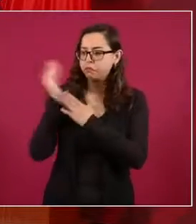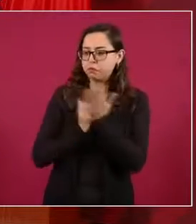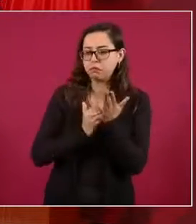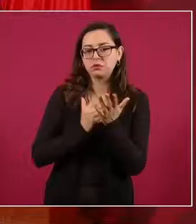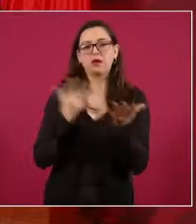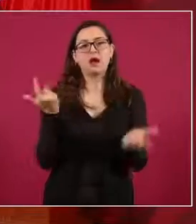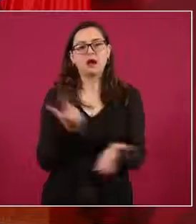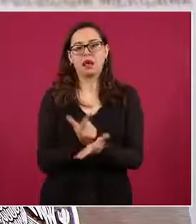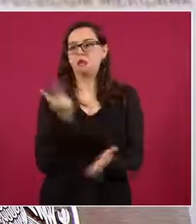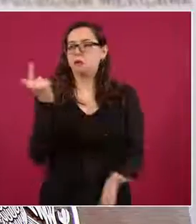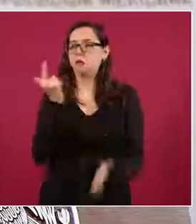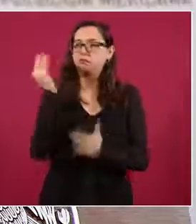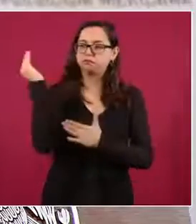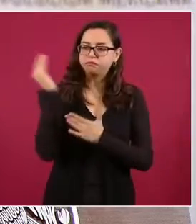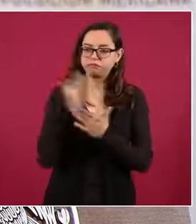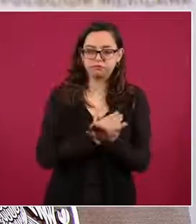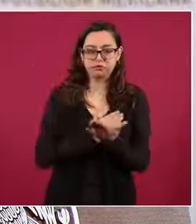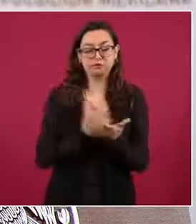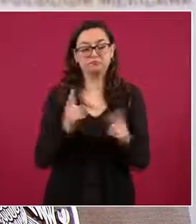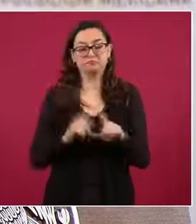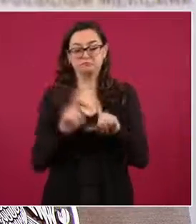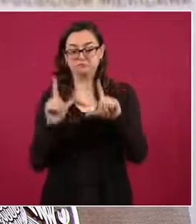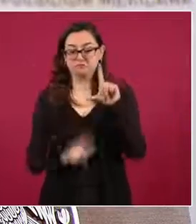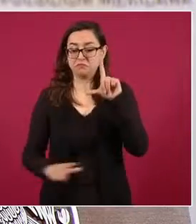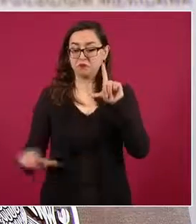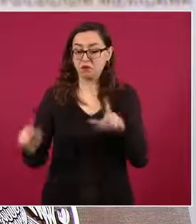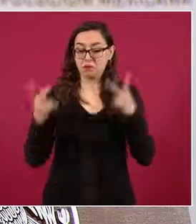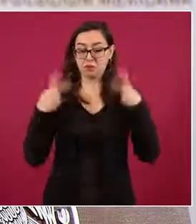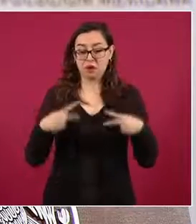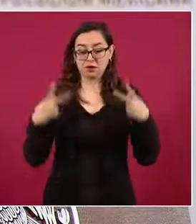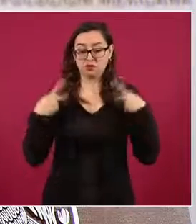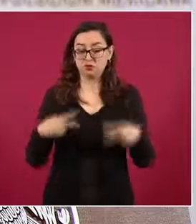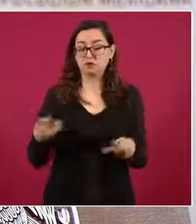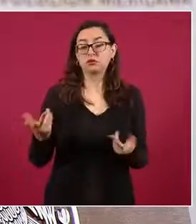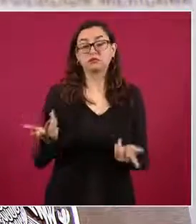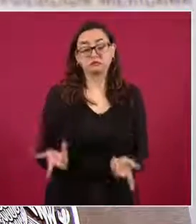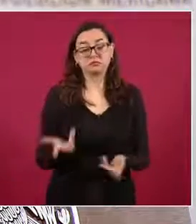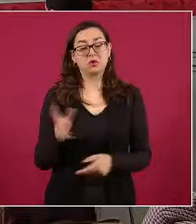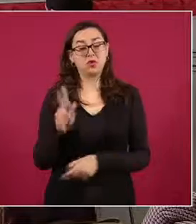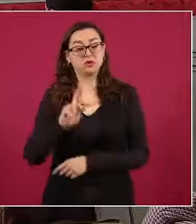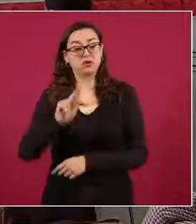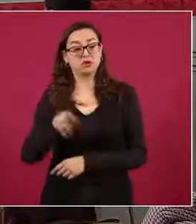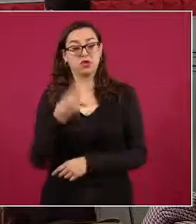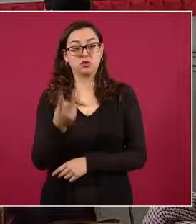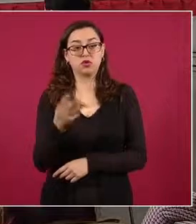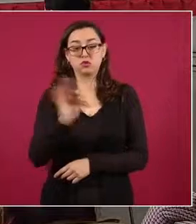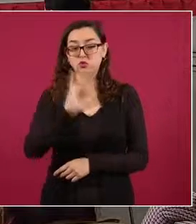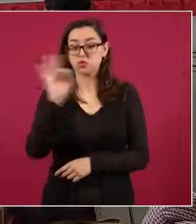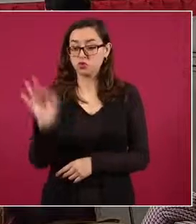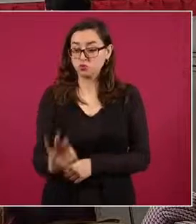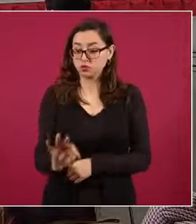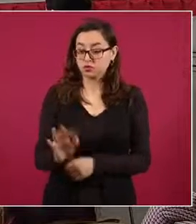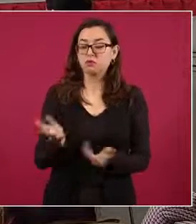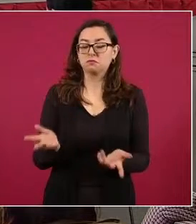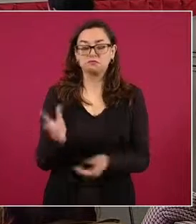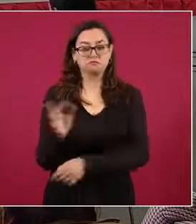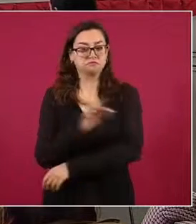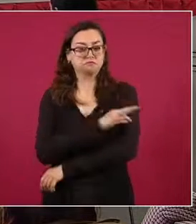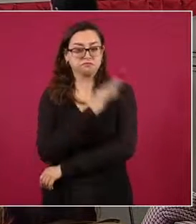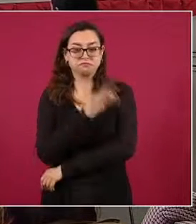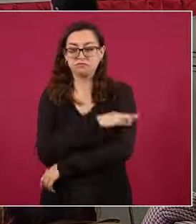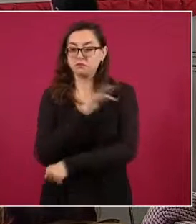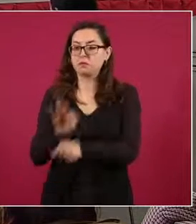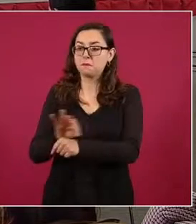que tenemos 82% para toda la población elegible, pero en personas adultas de 18 años de edad en